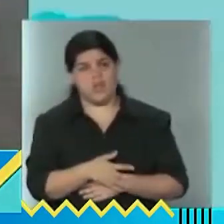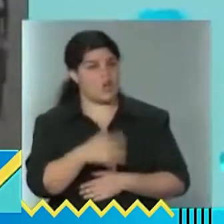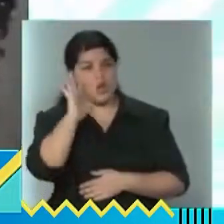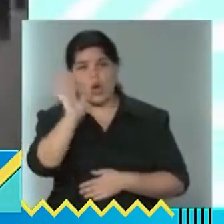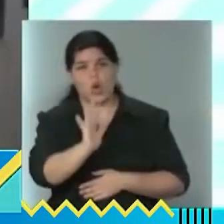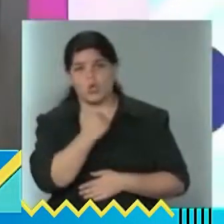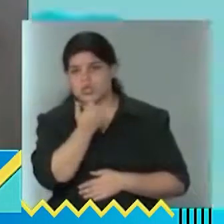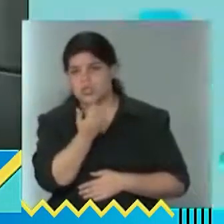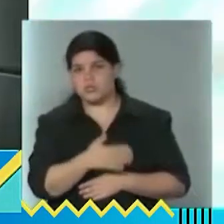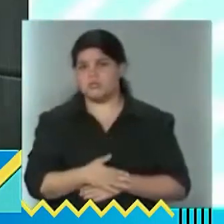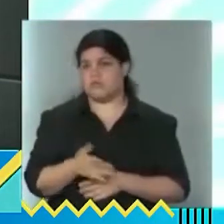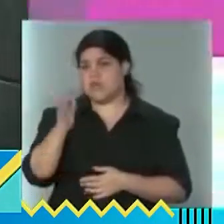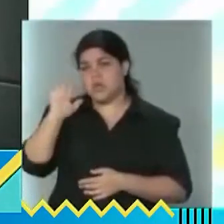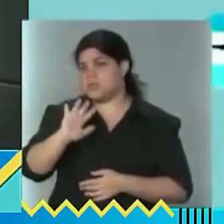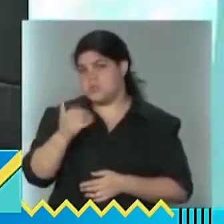De no saberlo.